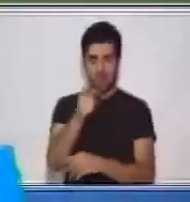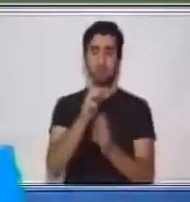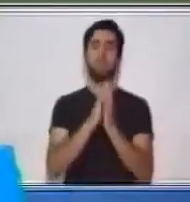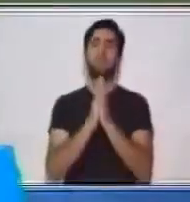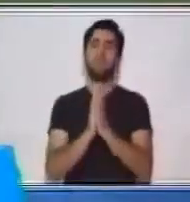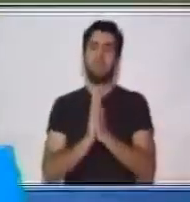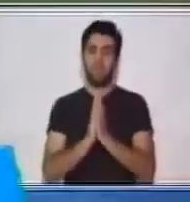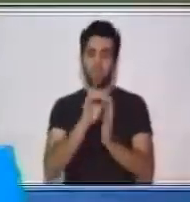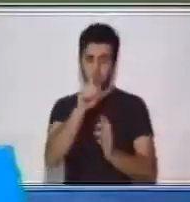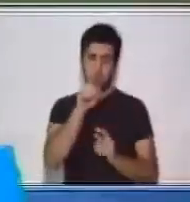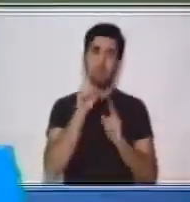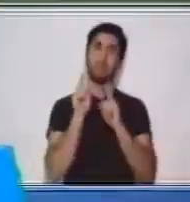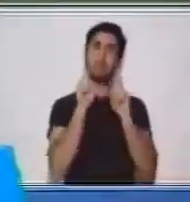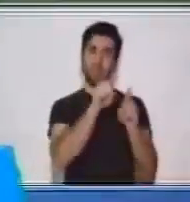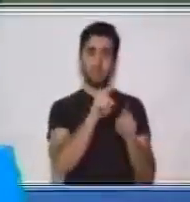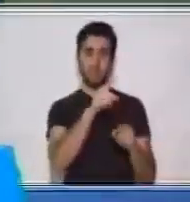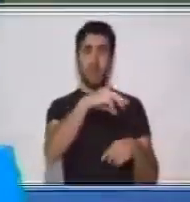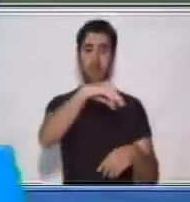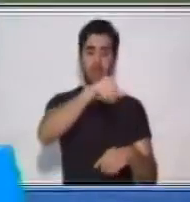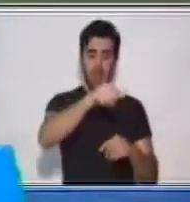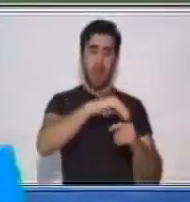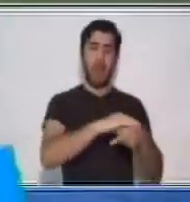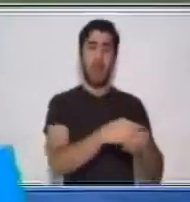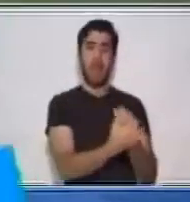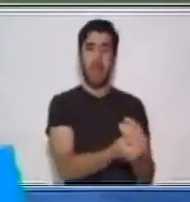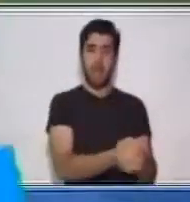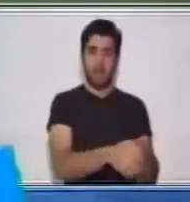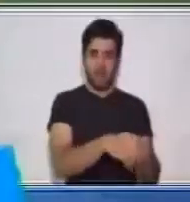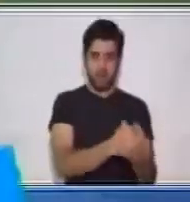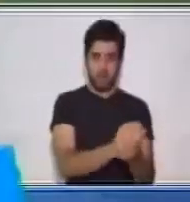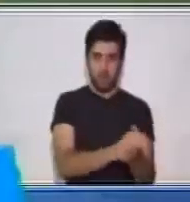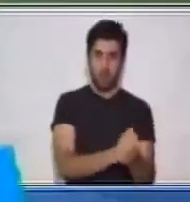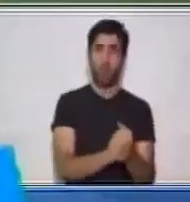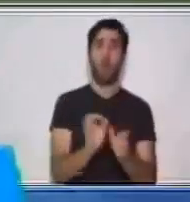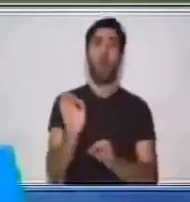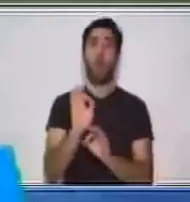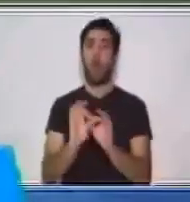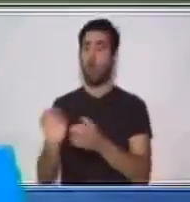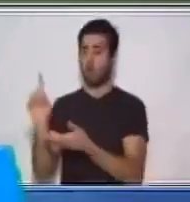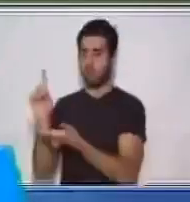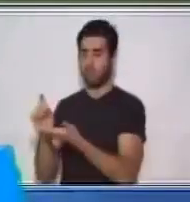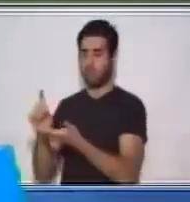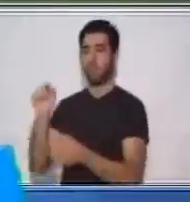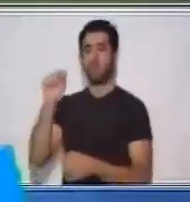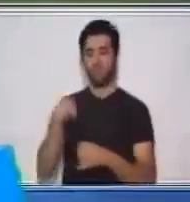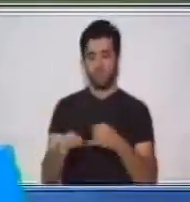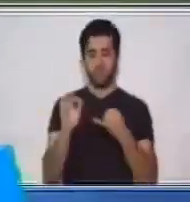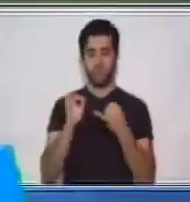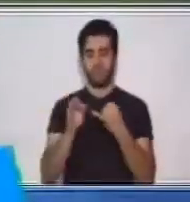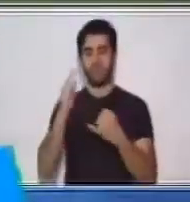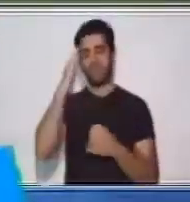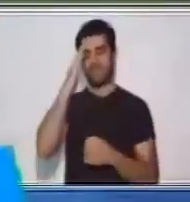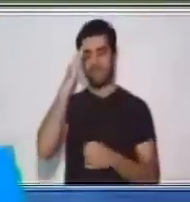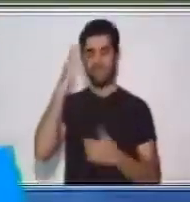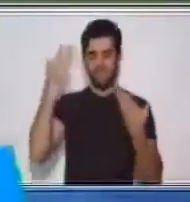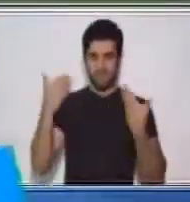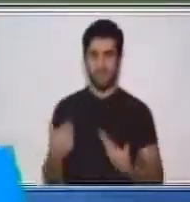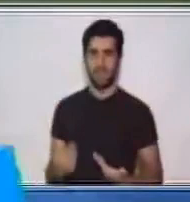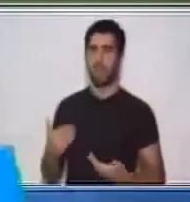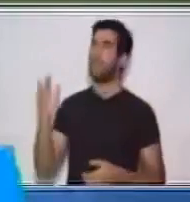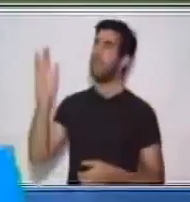constantemente con agua y jabón o alcohol en gel. En lengua de señas nos acompaña Pablo. Hola